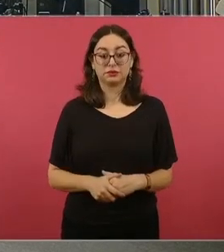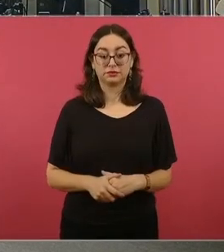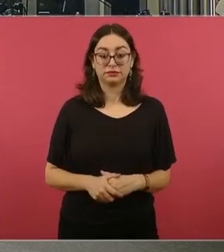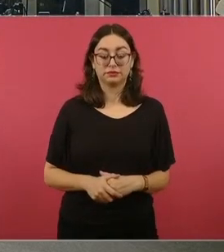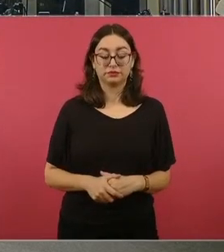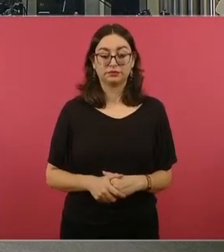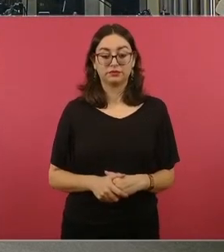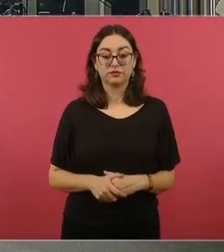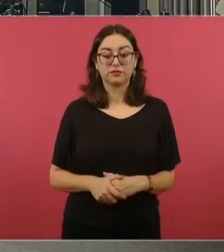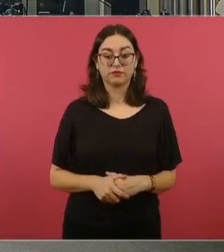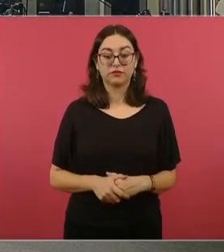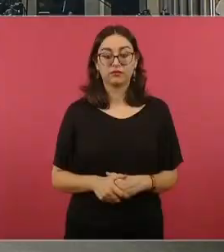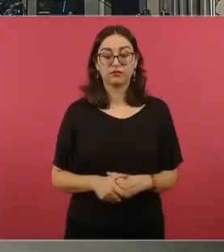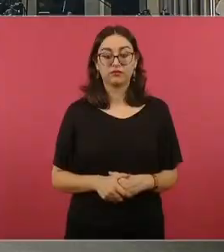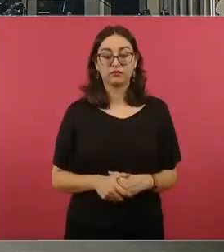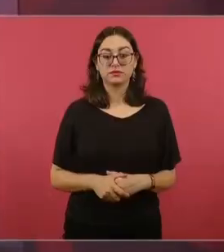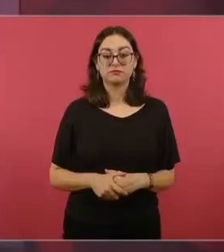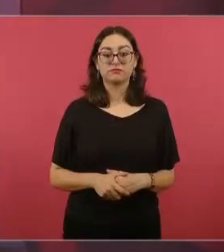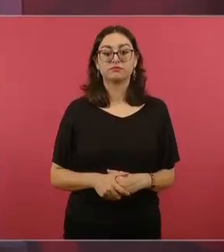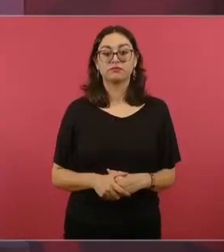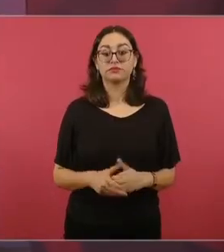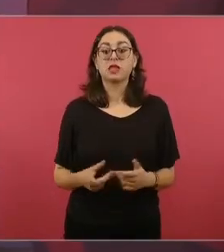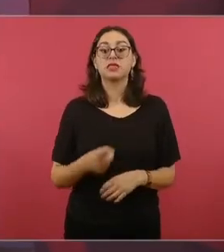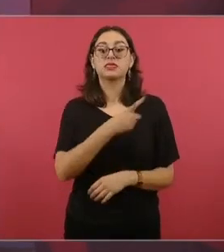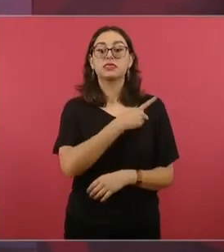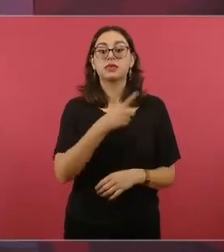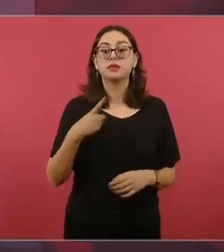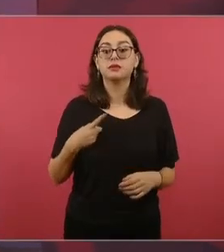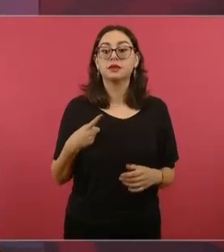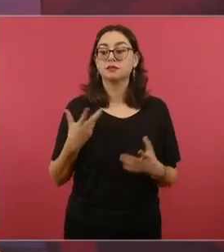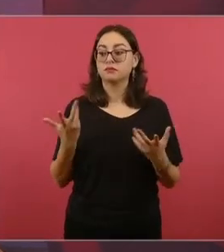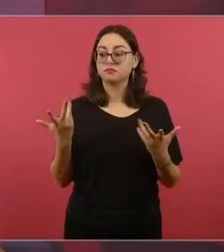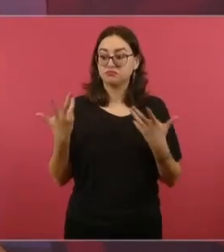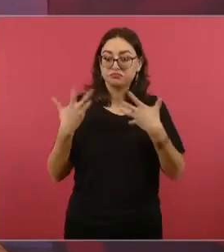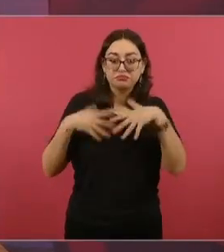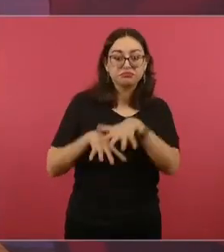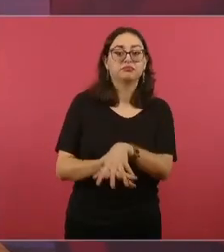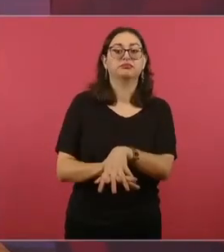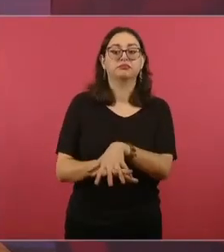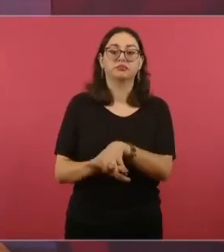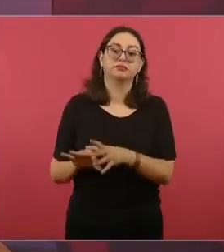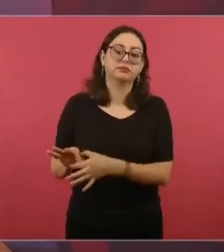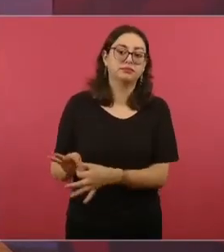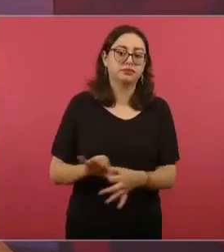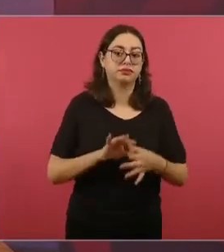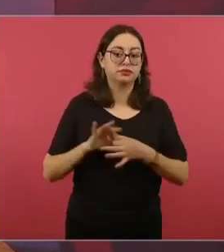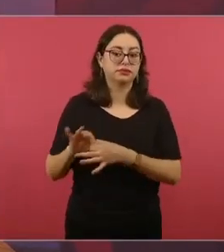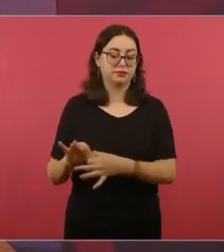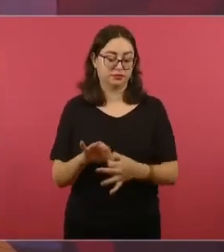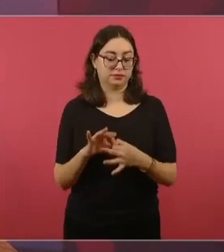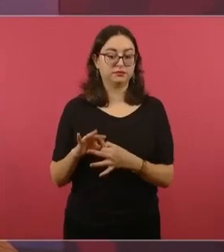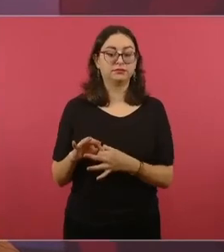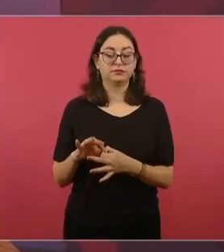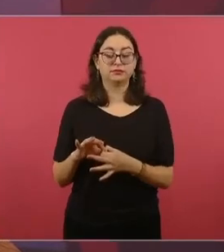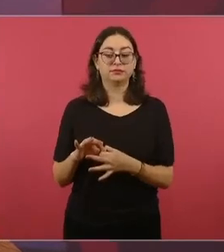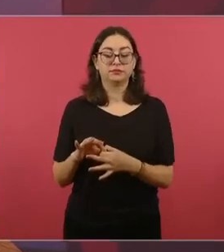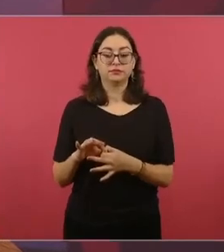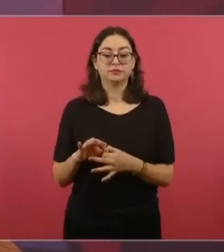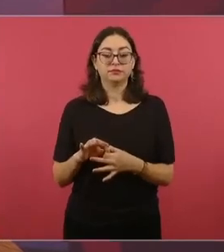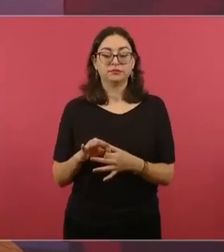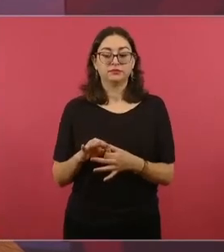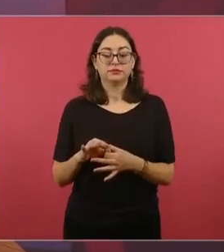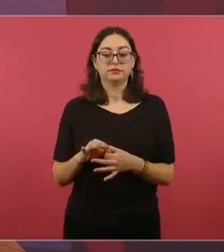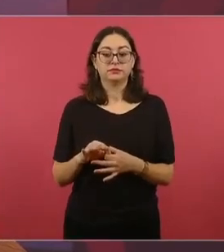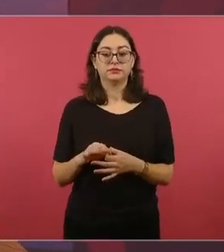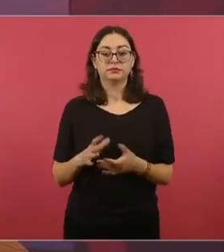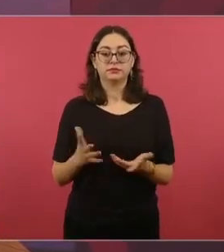Entonces, se tiene que buscar la integración y pues